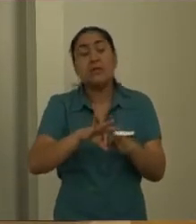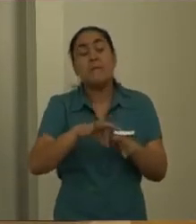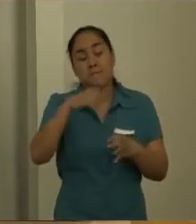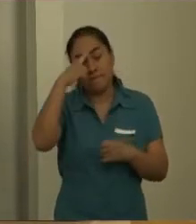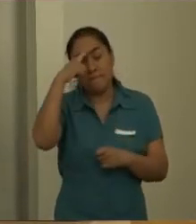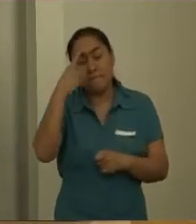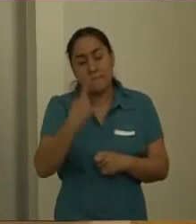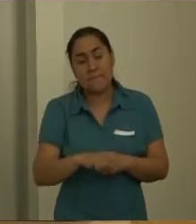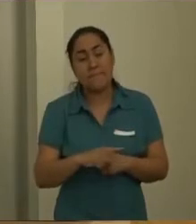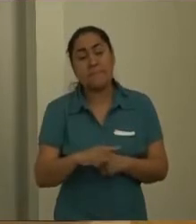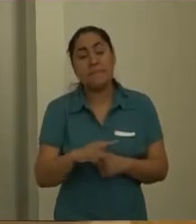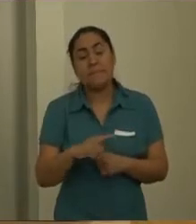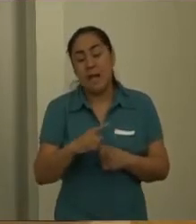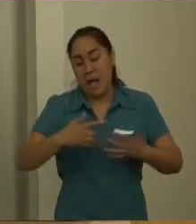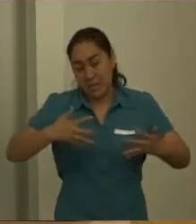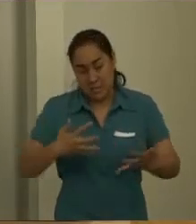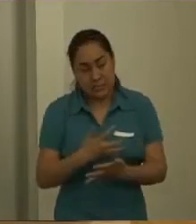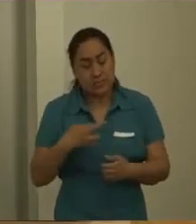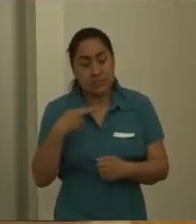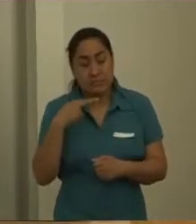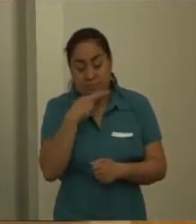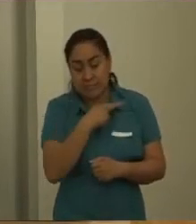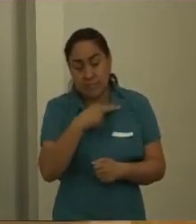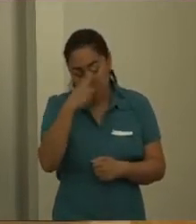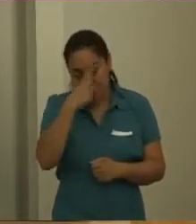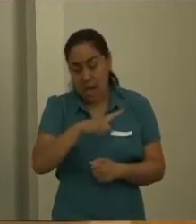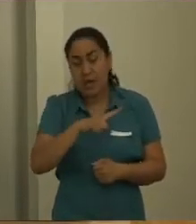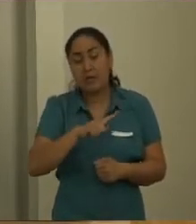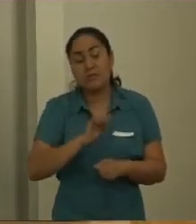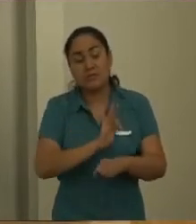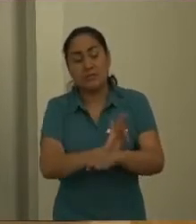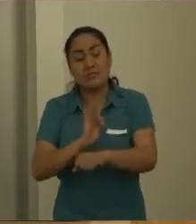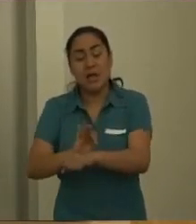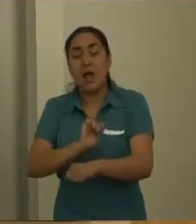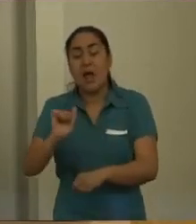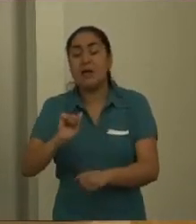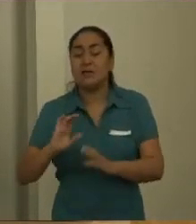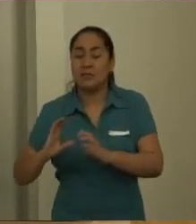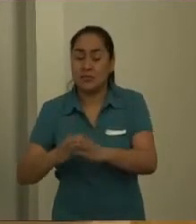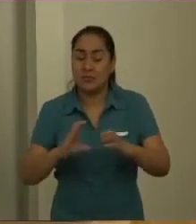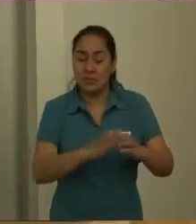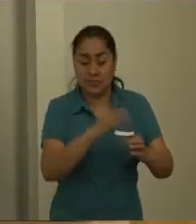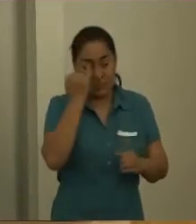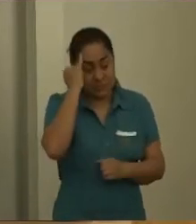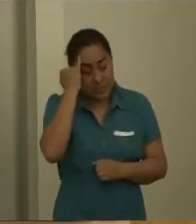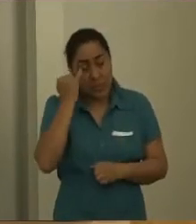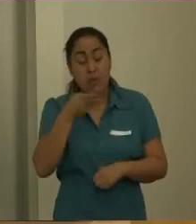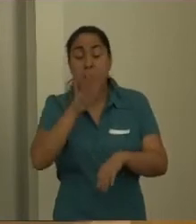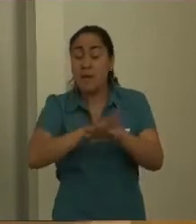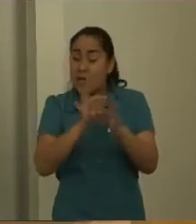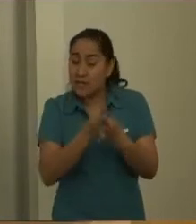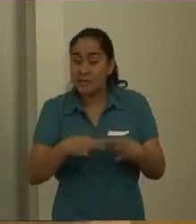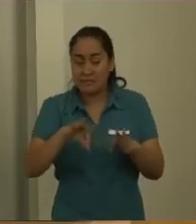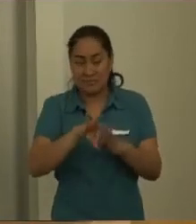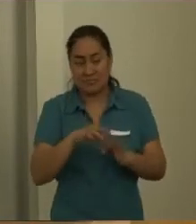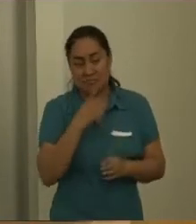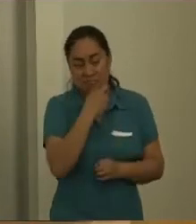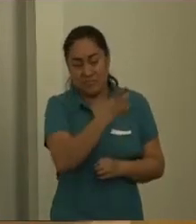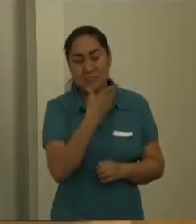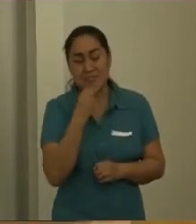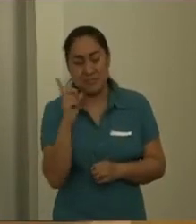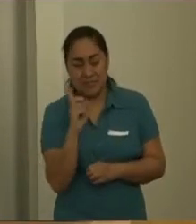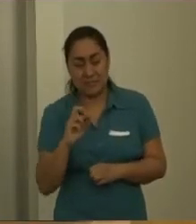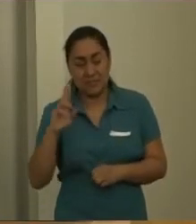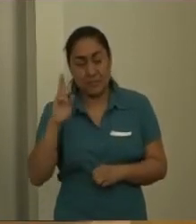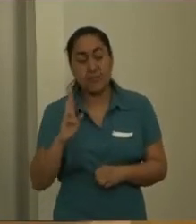de su ejecución para las comunidades indígenas sin perder de vista el era del doctor es stavenhagen